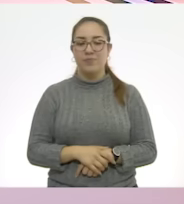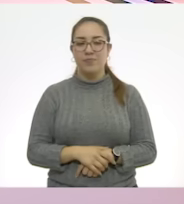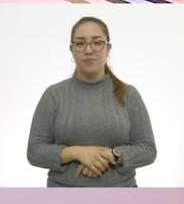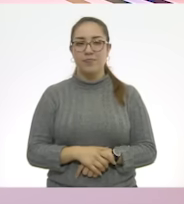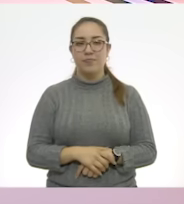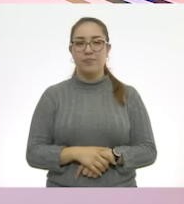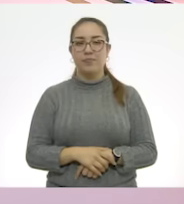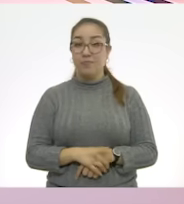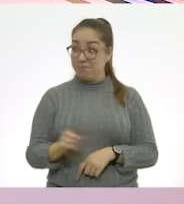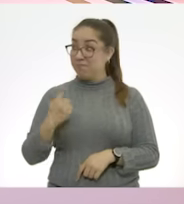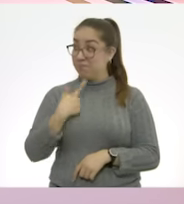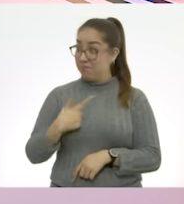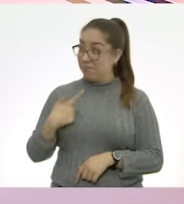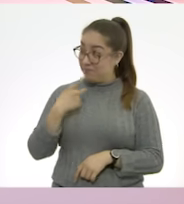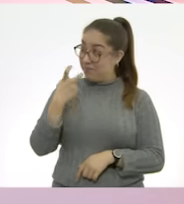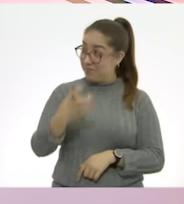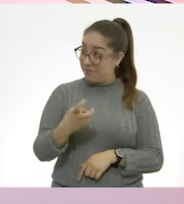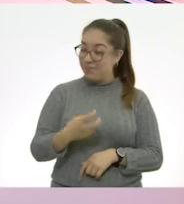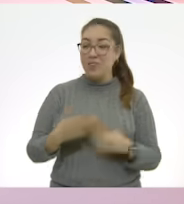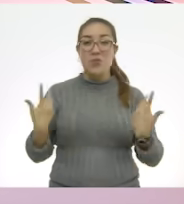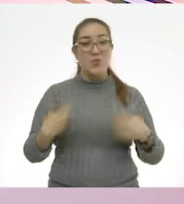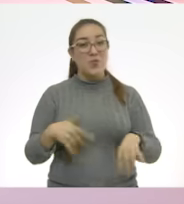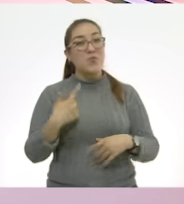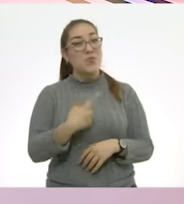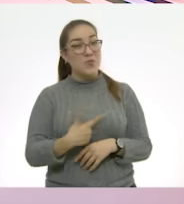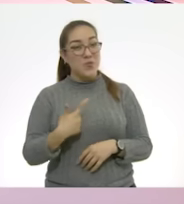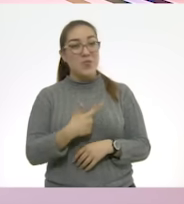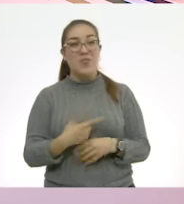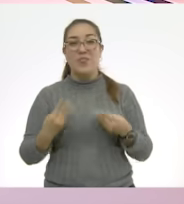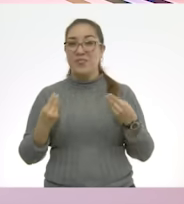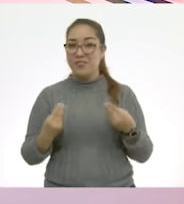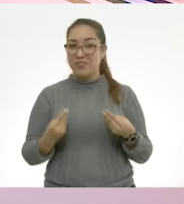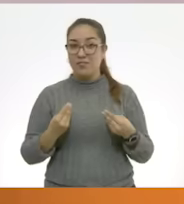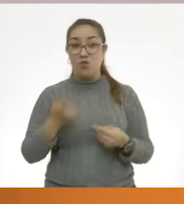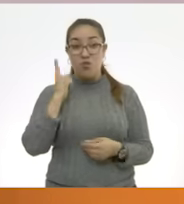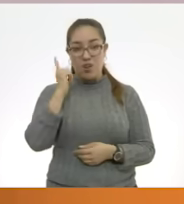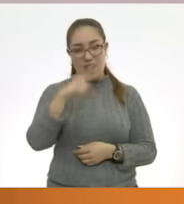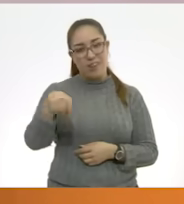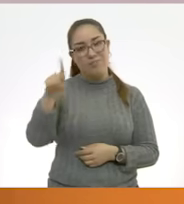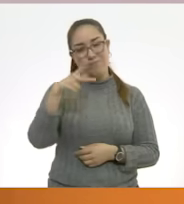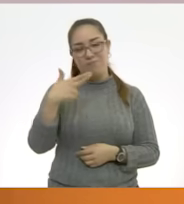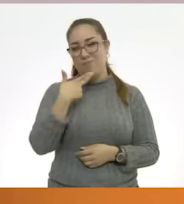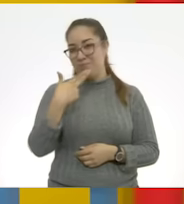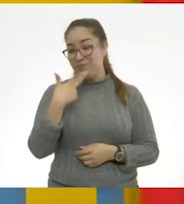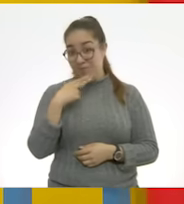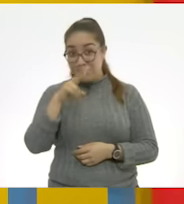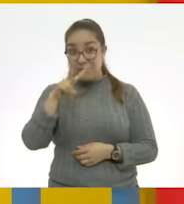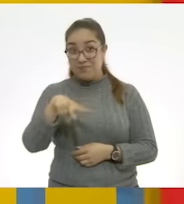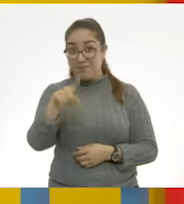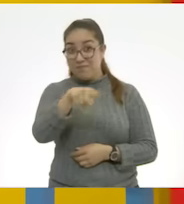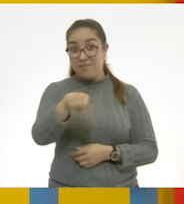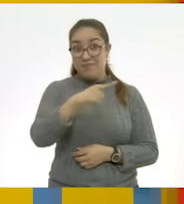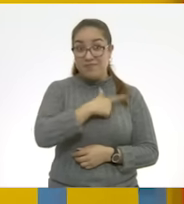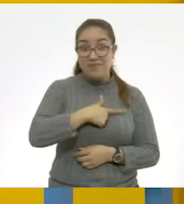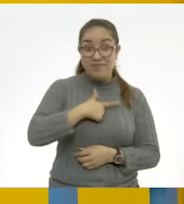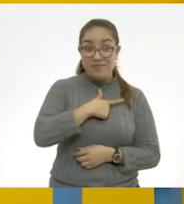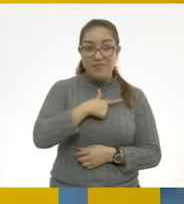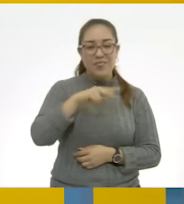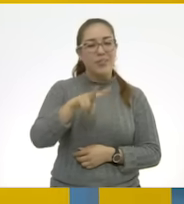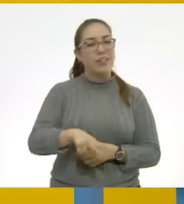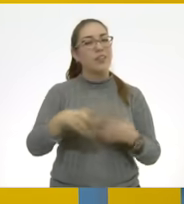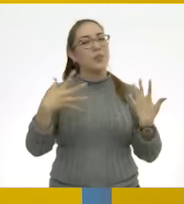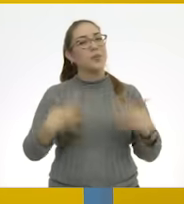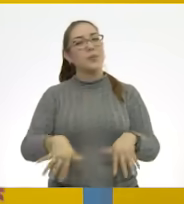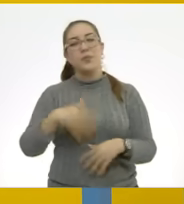Entonces, ¿te han gustado estos trucos? Me han gustado fáciles, mucho. ¿Verdad? ¿Crees que a ellos les sirva? ¿Qué dicen en casa? ¿Les han gustado estos trucos? ¿Verdad que